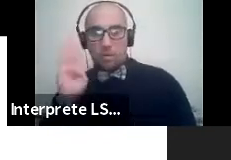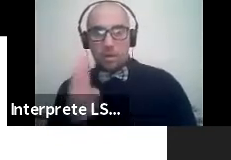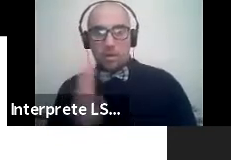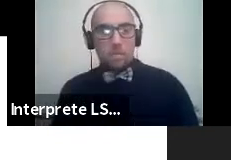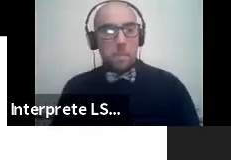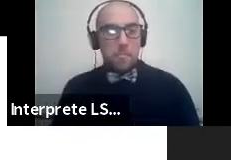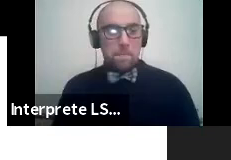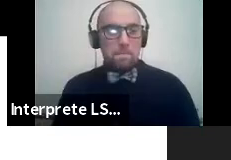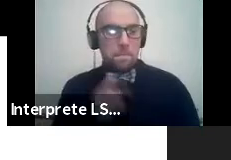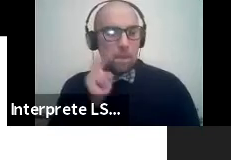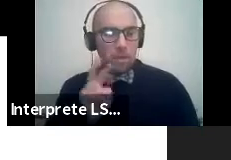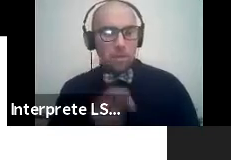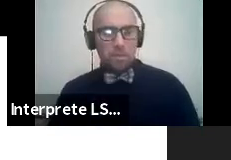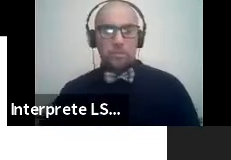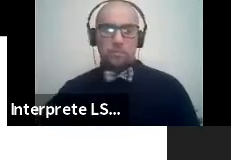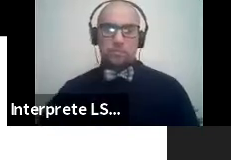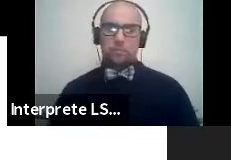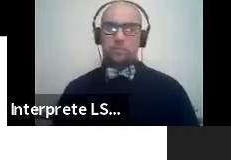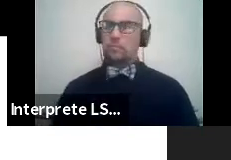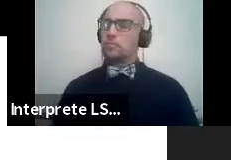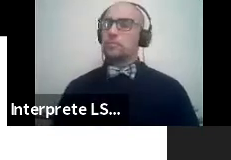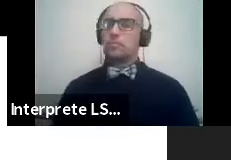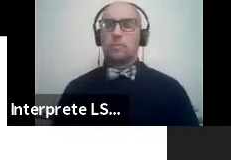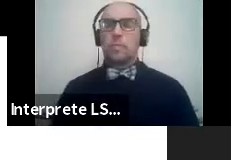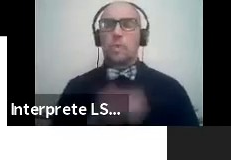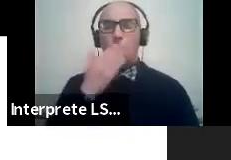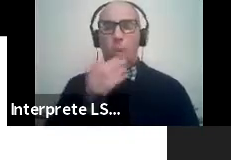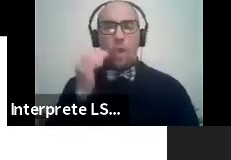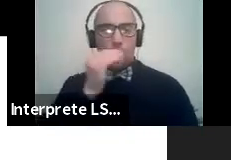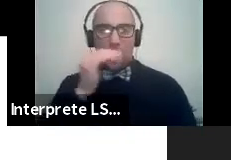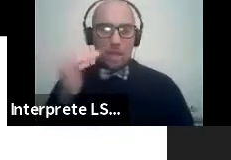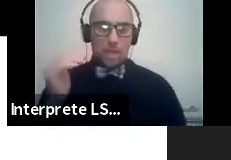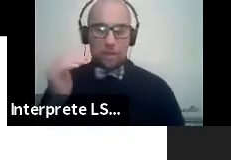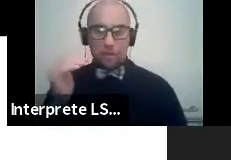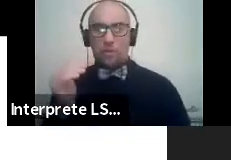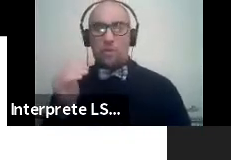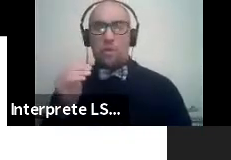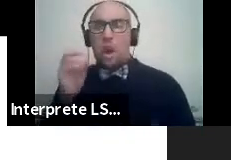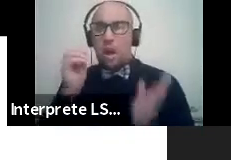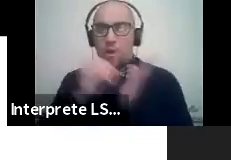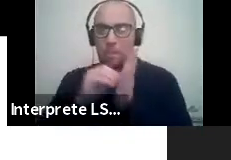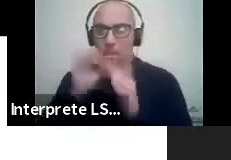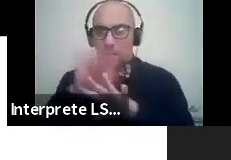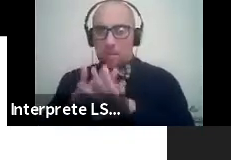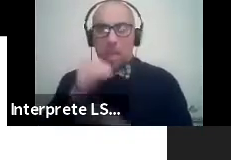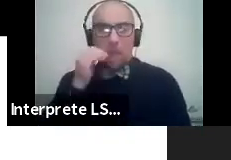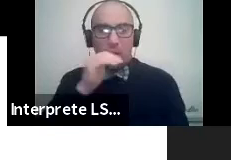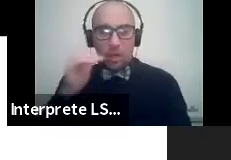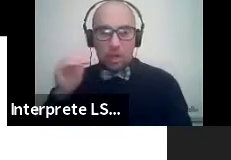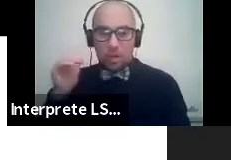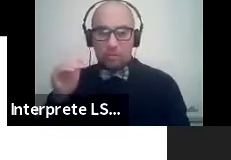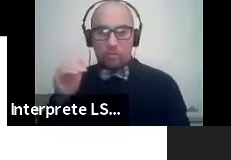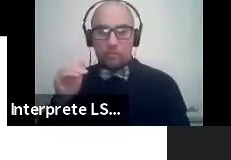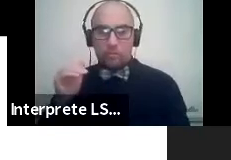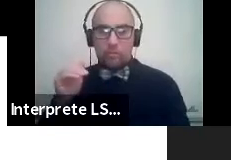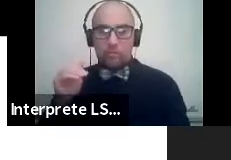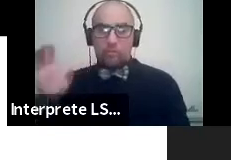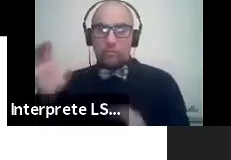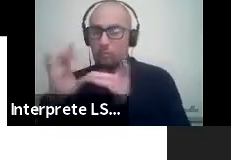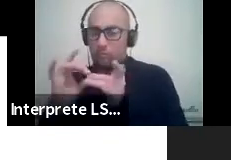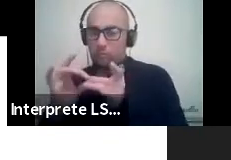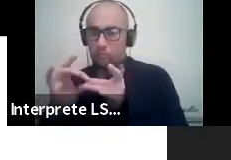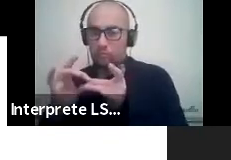¿Qué vimos acá? Que los niños, el rendimiento matemático de los niños, por supuesto, tiene que ver con su